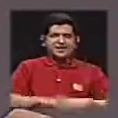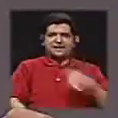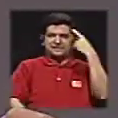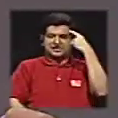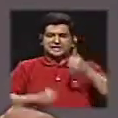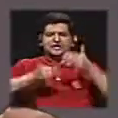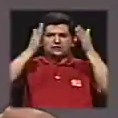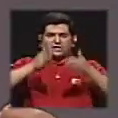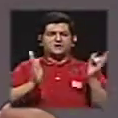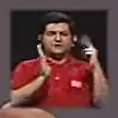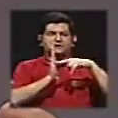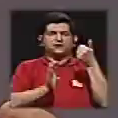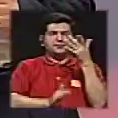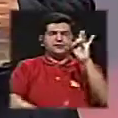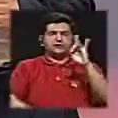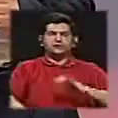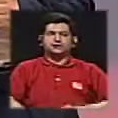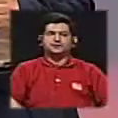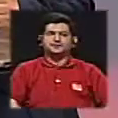2018.